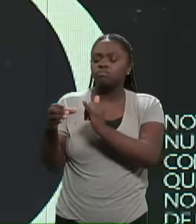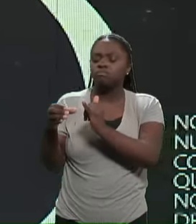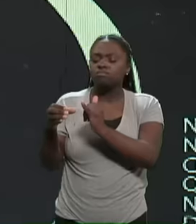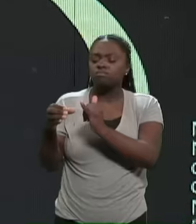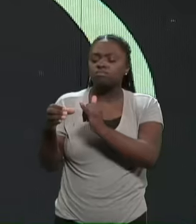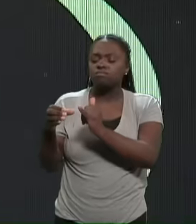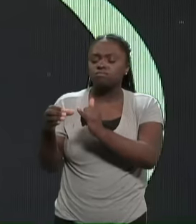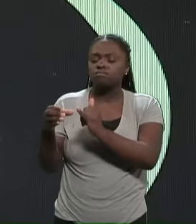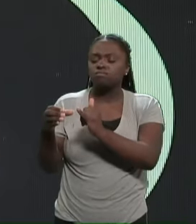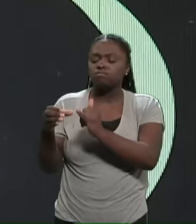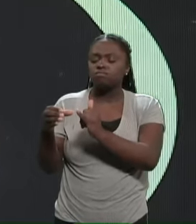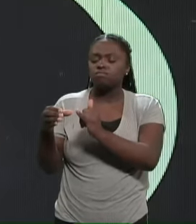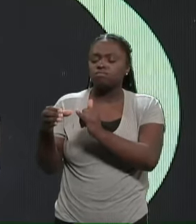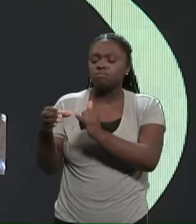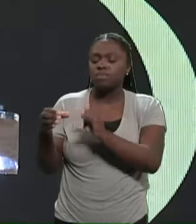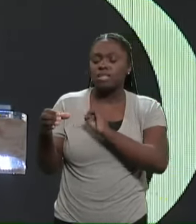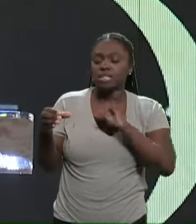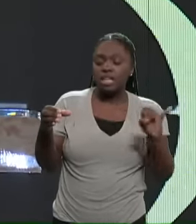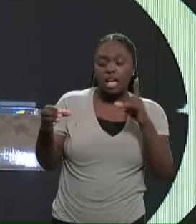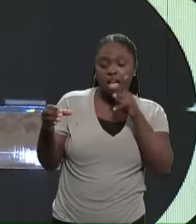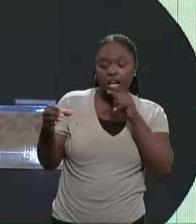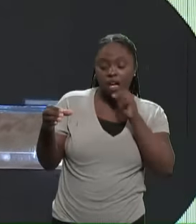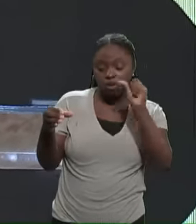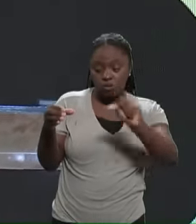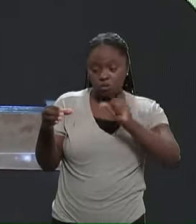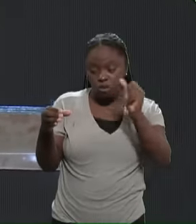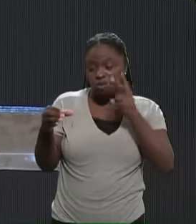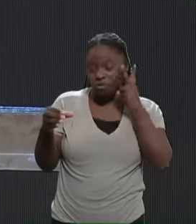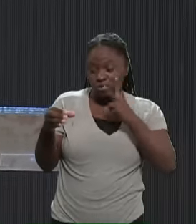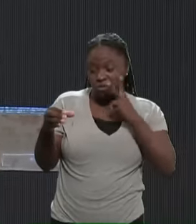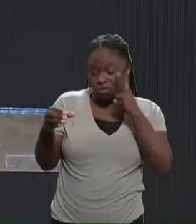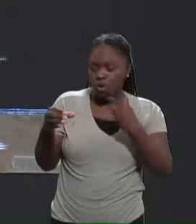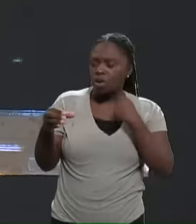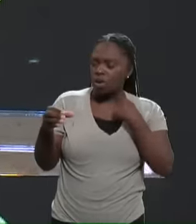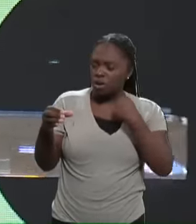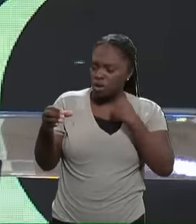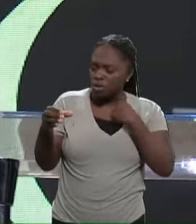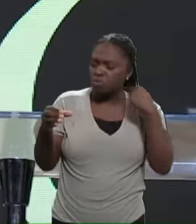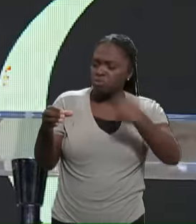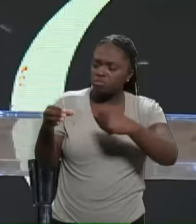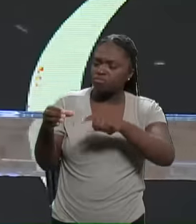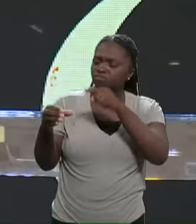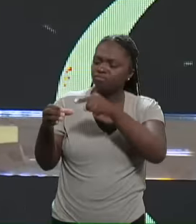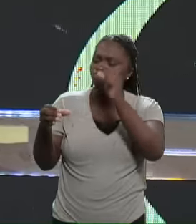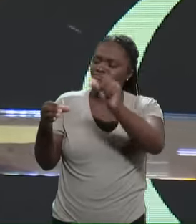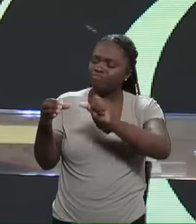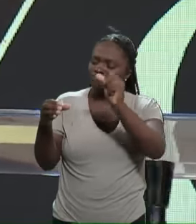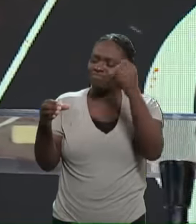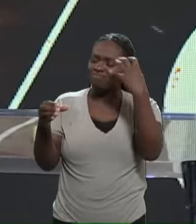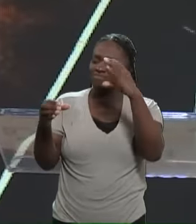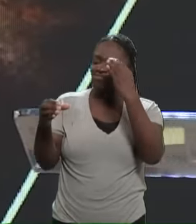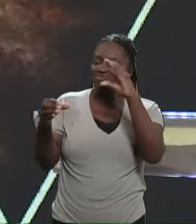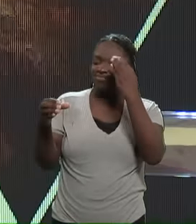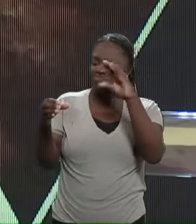agua viró vino, yo soy crente y tengo que virar Coca-Cola.